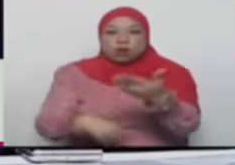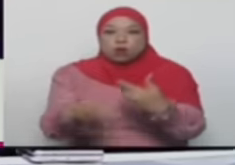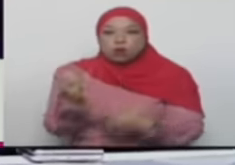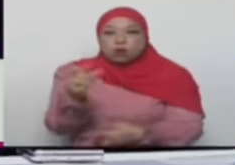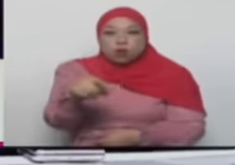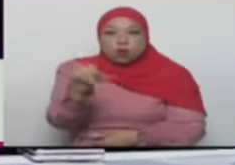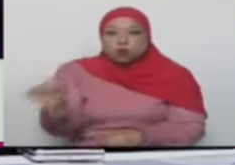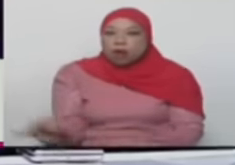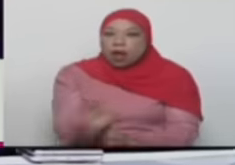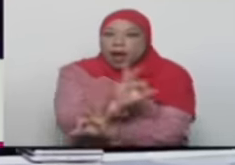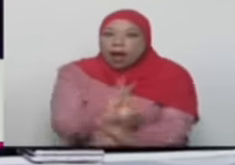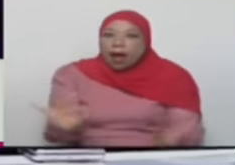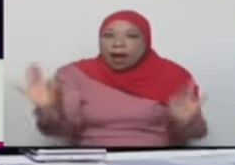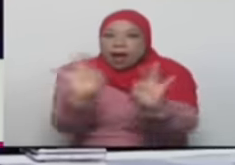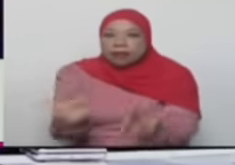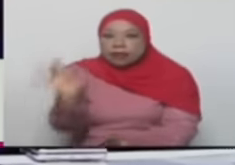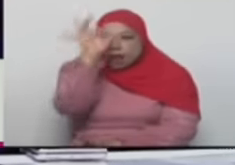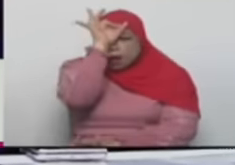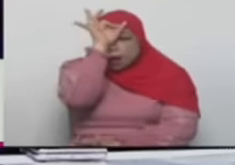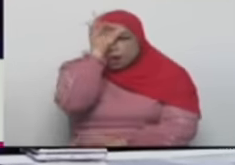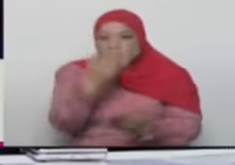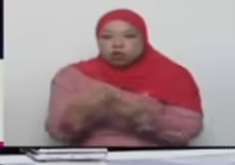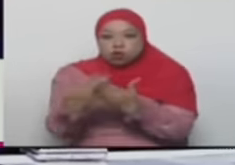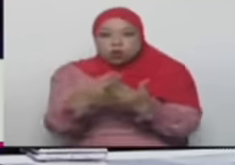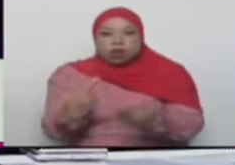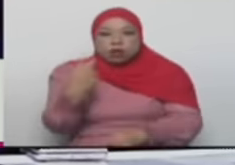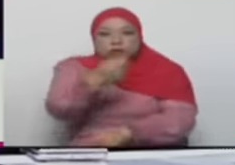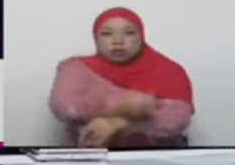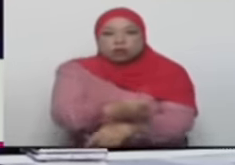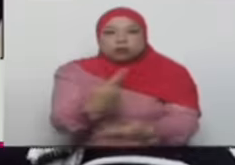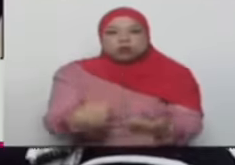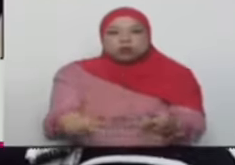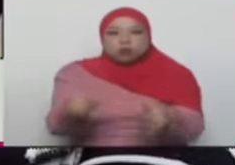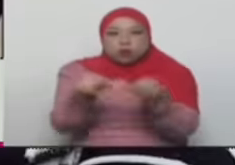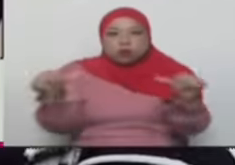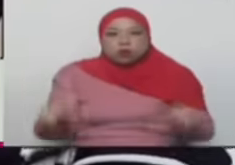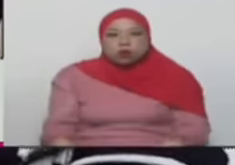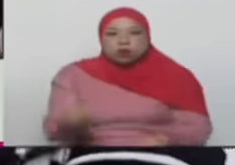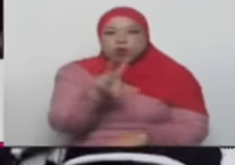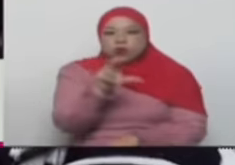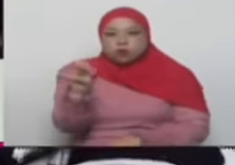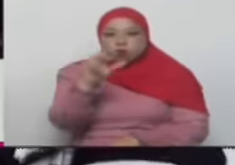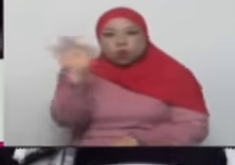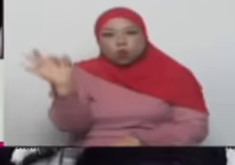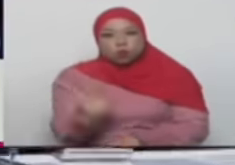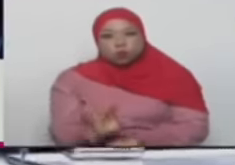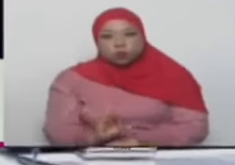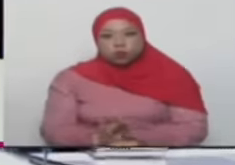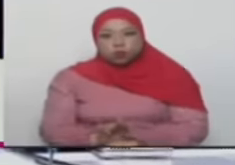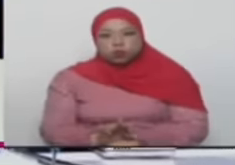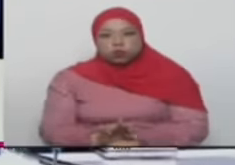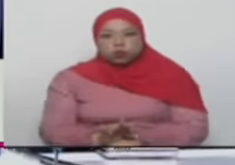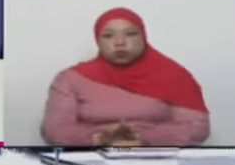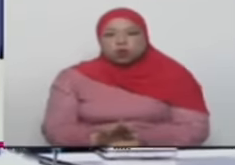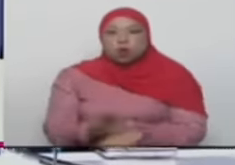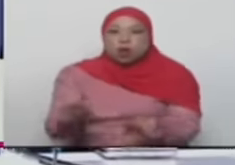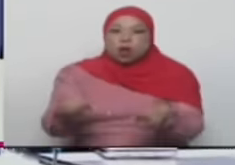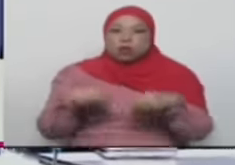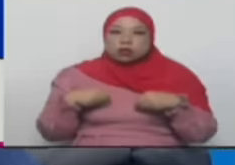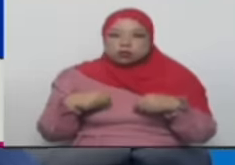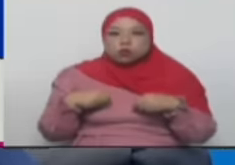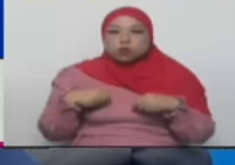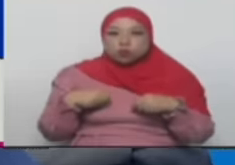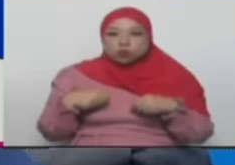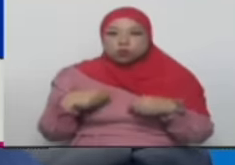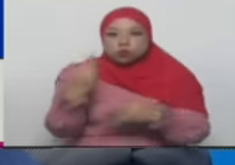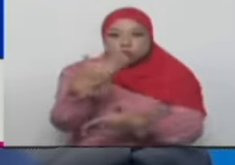que presentarse, no tengan nada. Pero afortunadamente ya se logró más del 80% de ubicación. Sí, presidente, nosotros logramos asignar, como estaba indicado